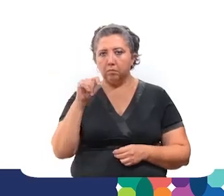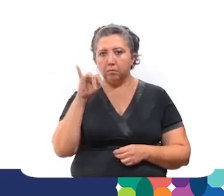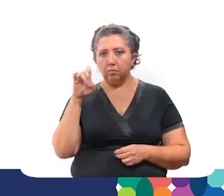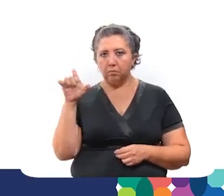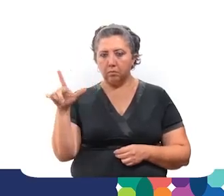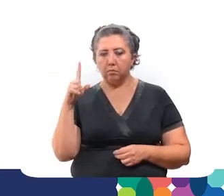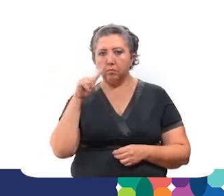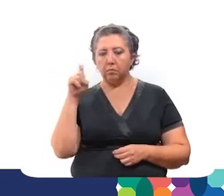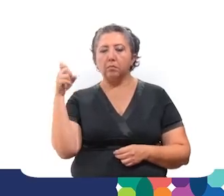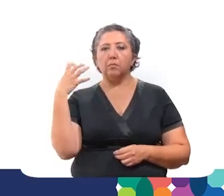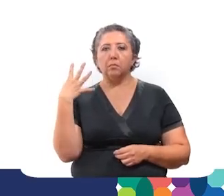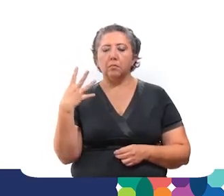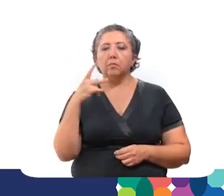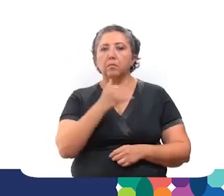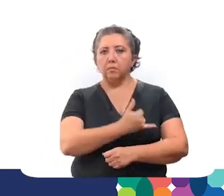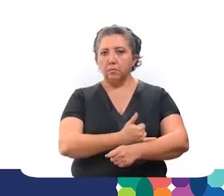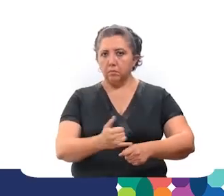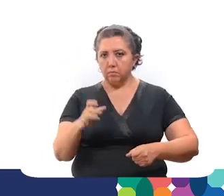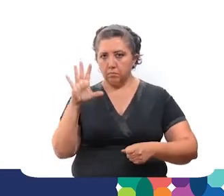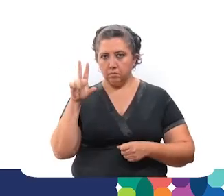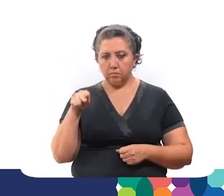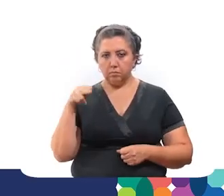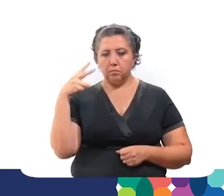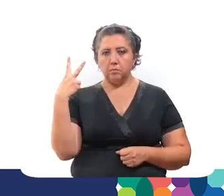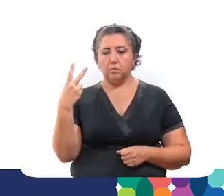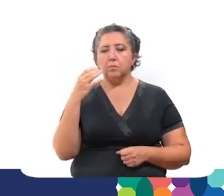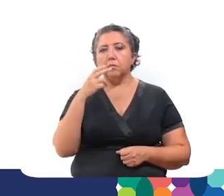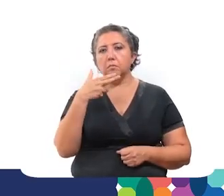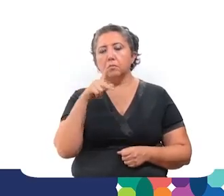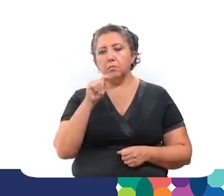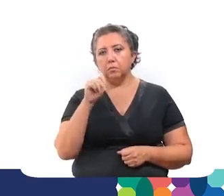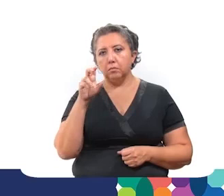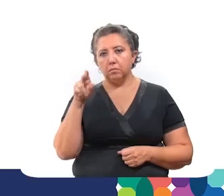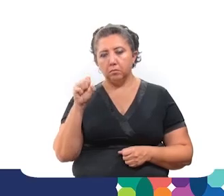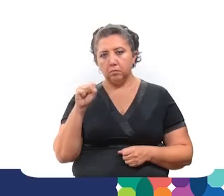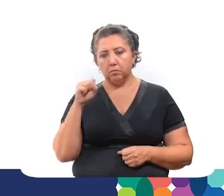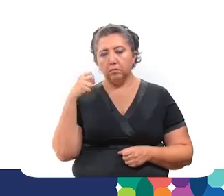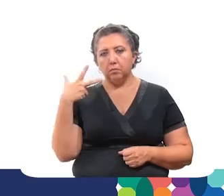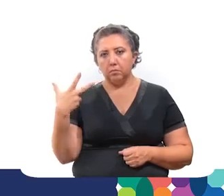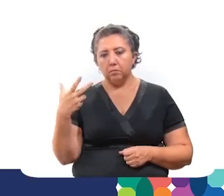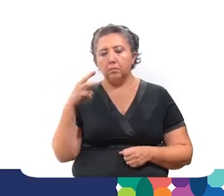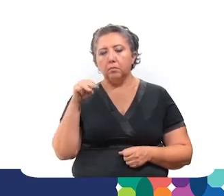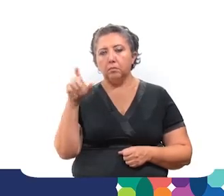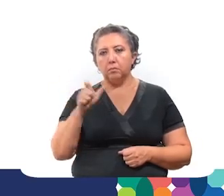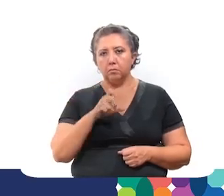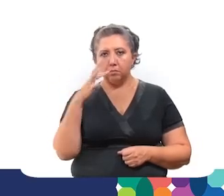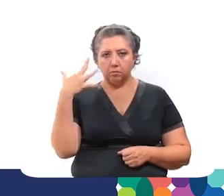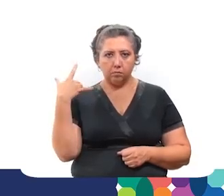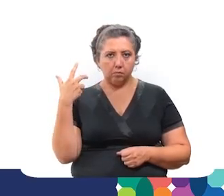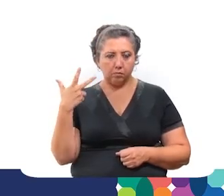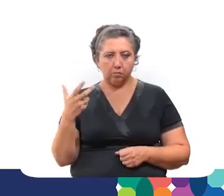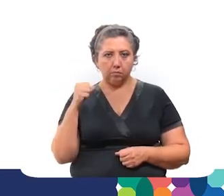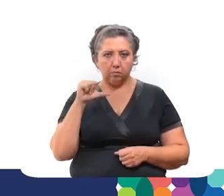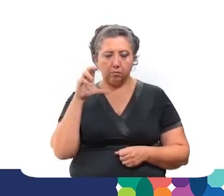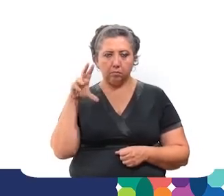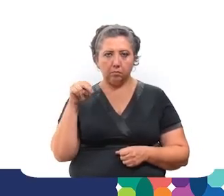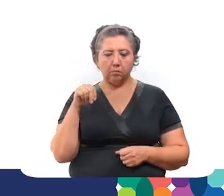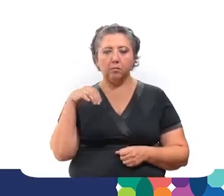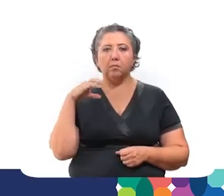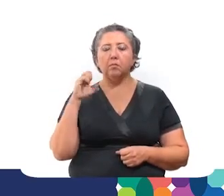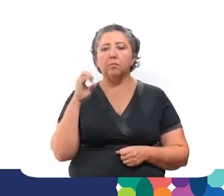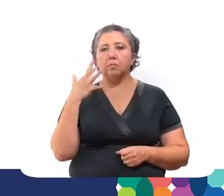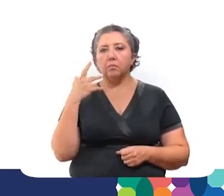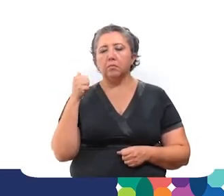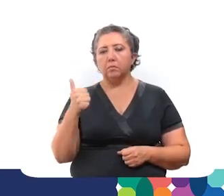Ticul 104, Izamal 82, Junucmá 68, Maxcanú 58, Acanqué